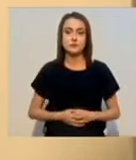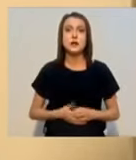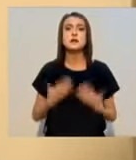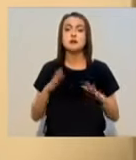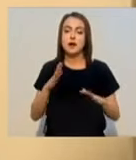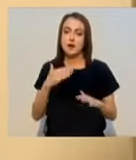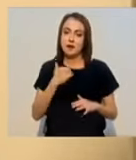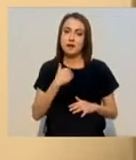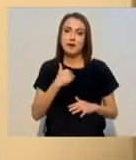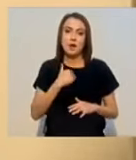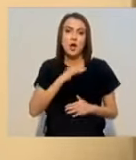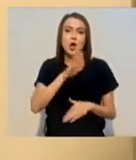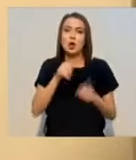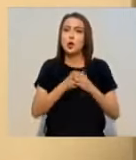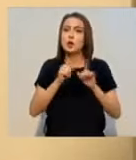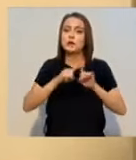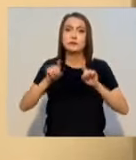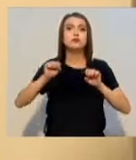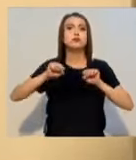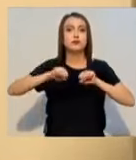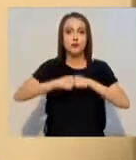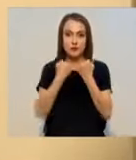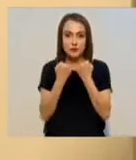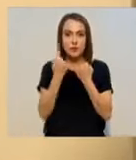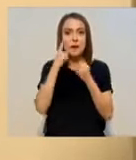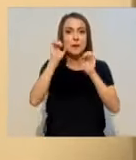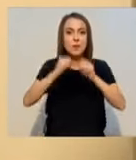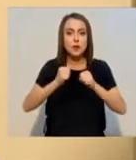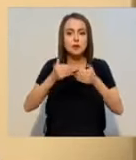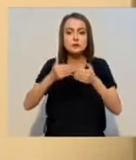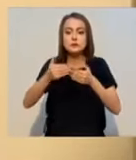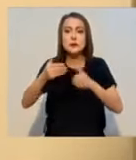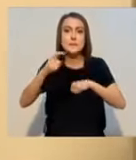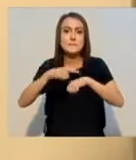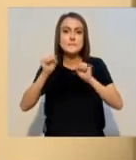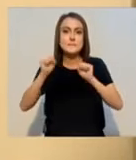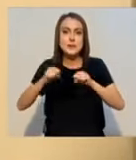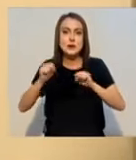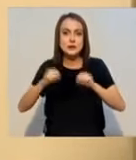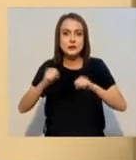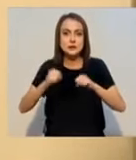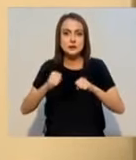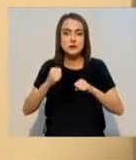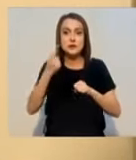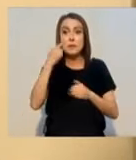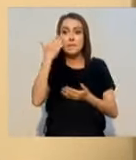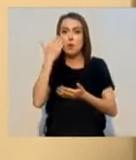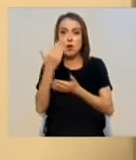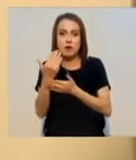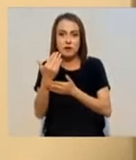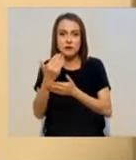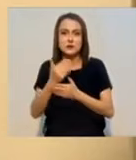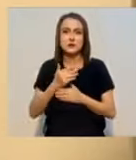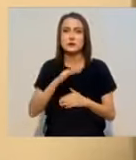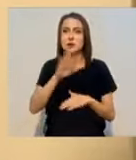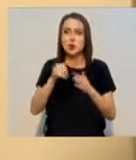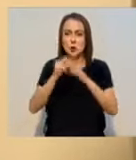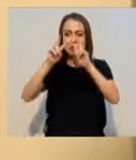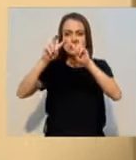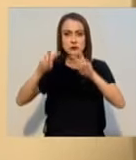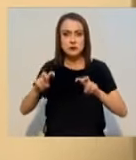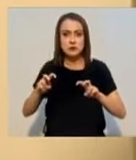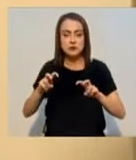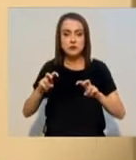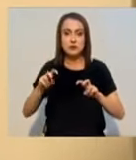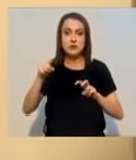Han habido toda clase de retos para ampliar la capacidad de testeo, de análisis